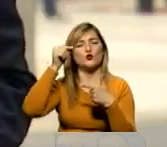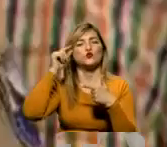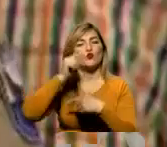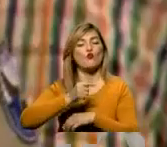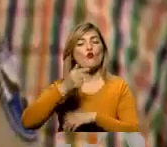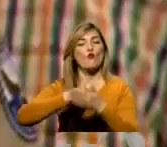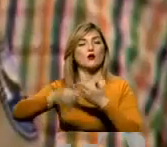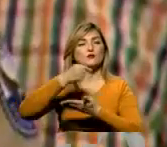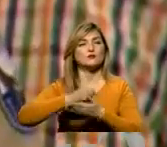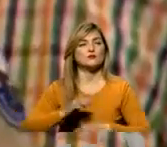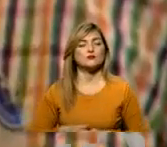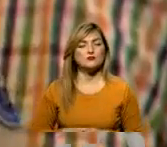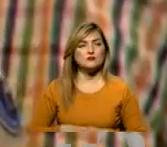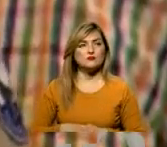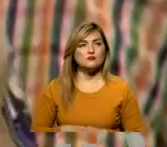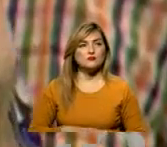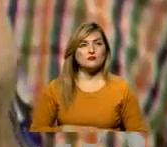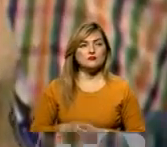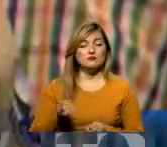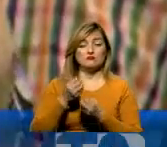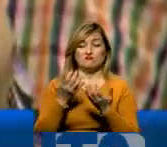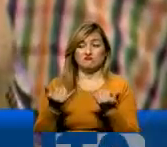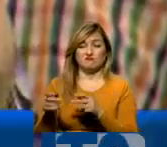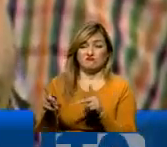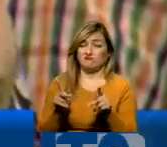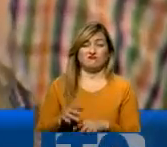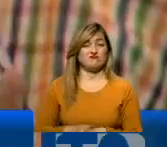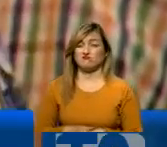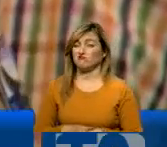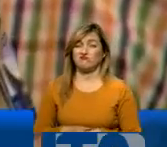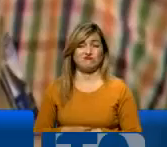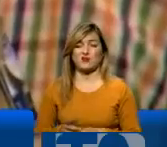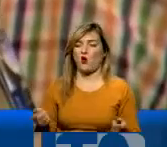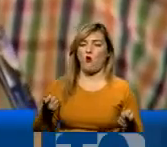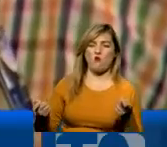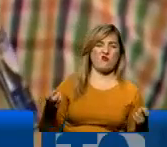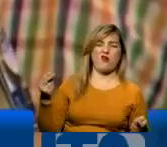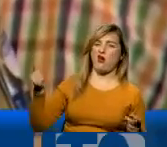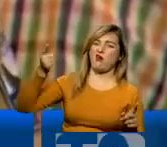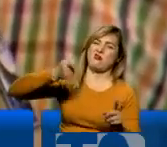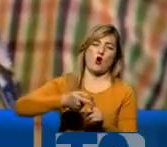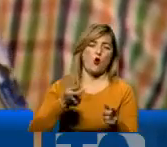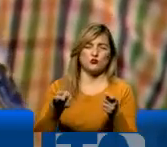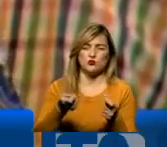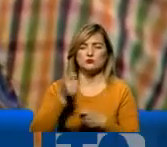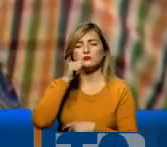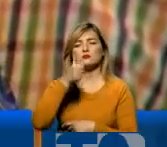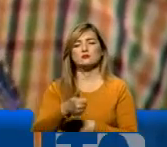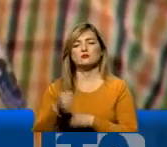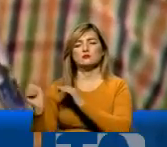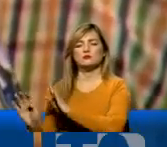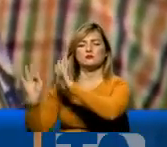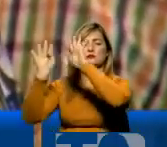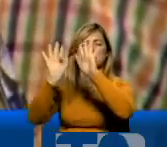Guayas. Lo hemos manifestado, ya no estamos para planificar, sino para actuar. El día de mañana ya estarán aquí en la ciudad de